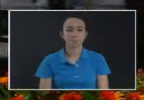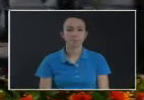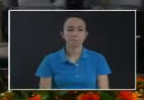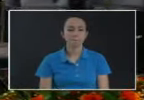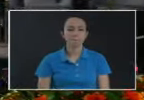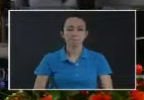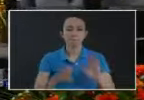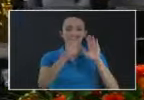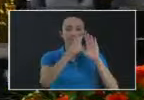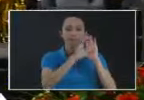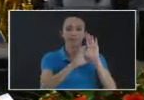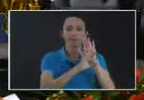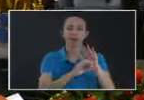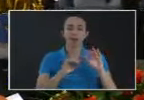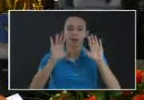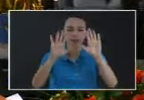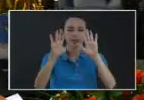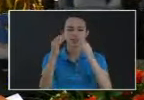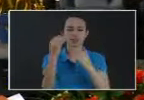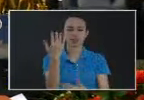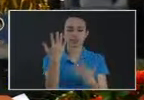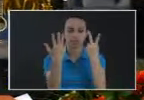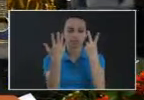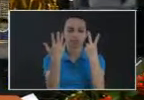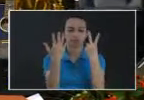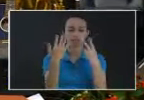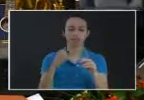En el capítulo 17 de Éxodo,